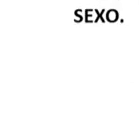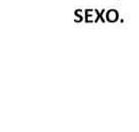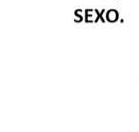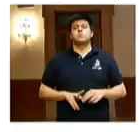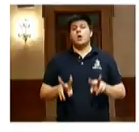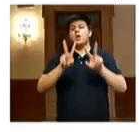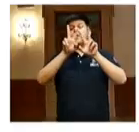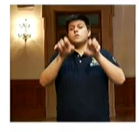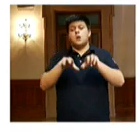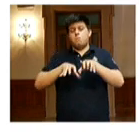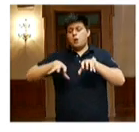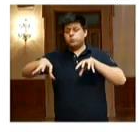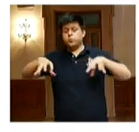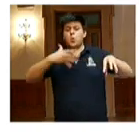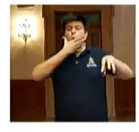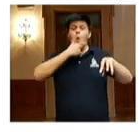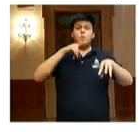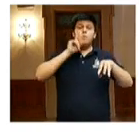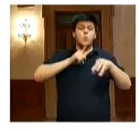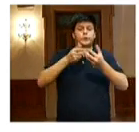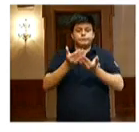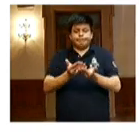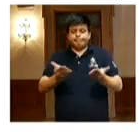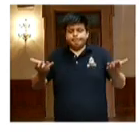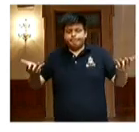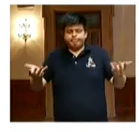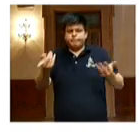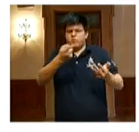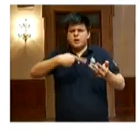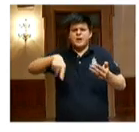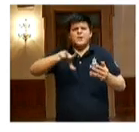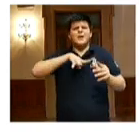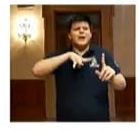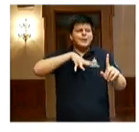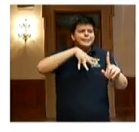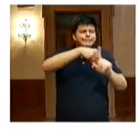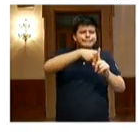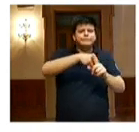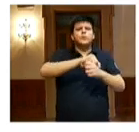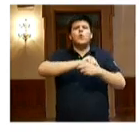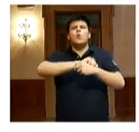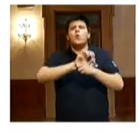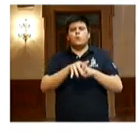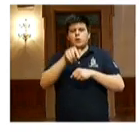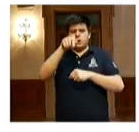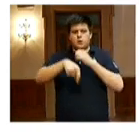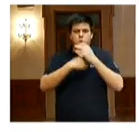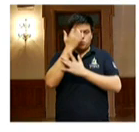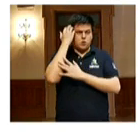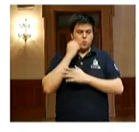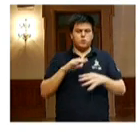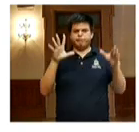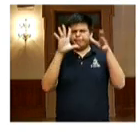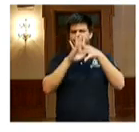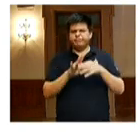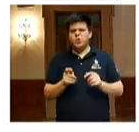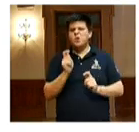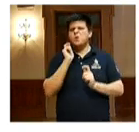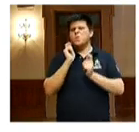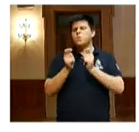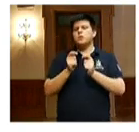la distribución de personas que han tenido kobe 19 novedades como sigue